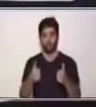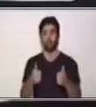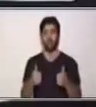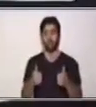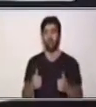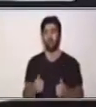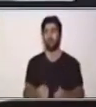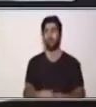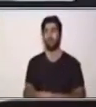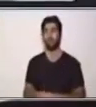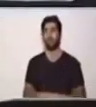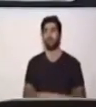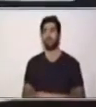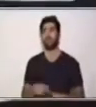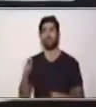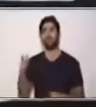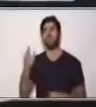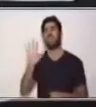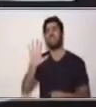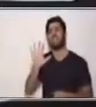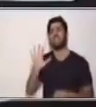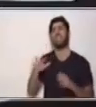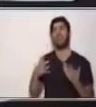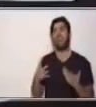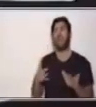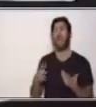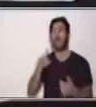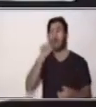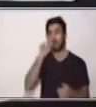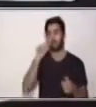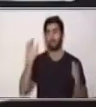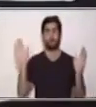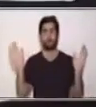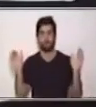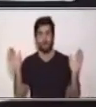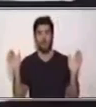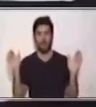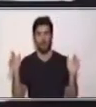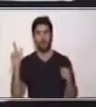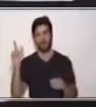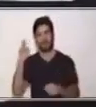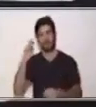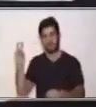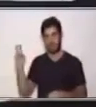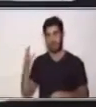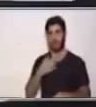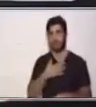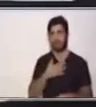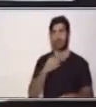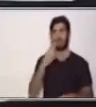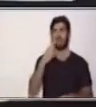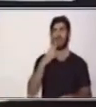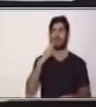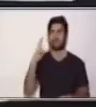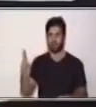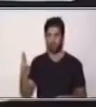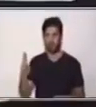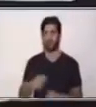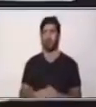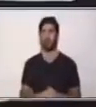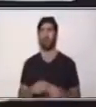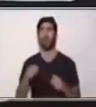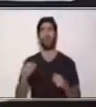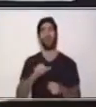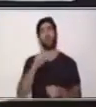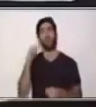acá, 5 qué pájaros, ¿verdad? Que sería mi respuesta. Vamos a ver otro ejemplo,